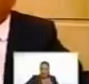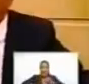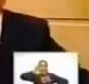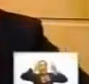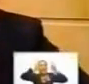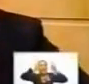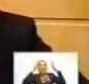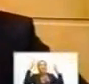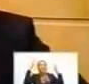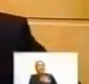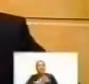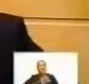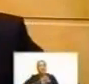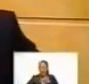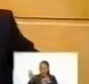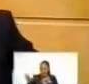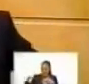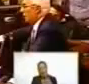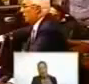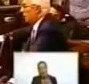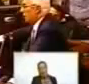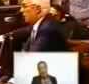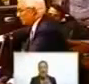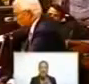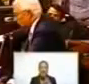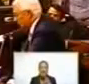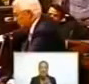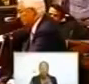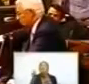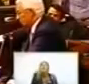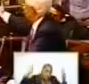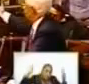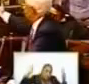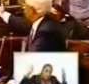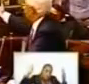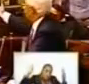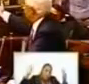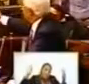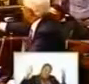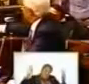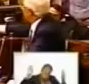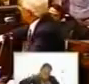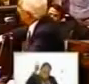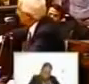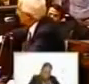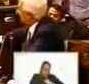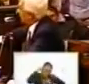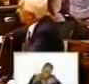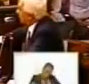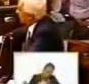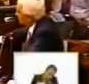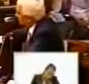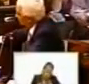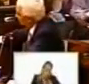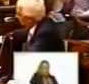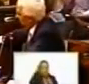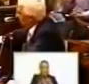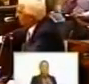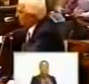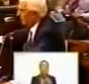Conservador a la presidencia de la República. Por supuesto, que renuncie el ministro Fernández a ese